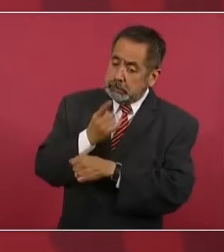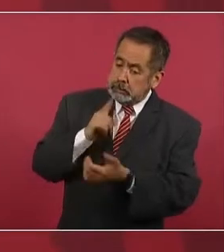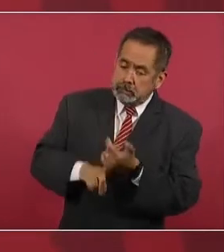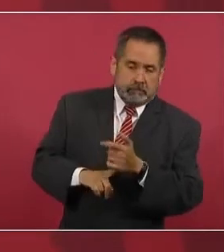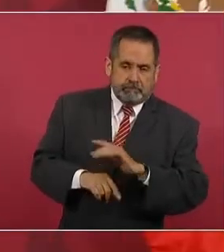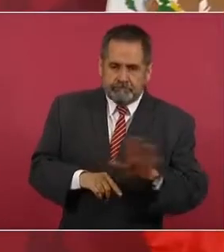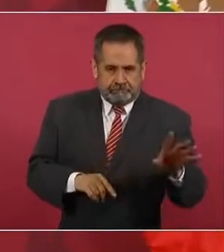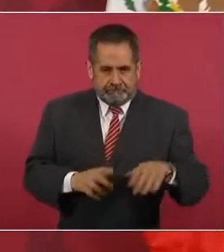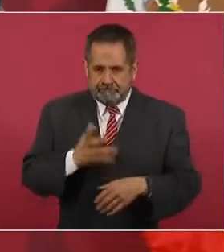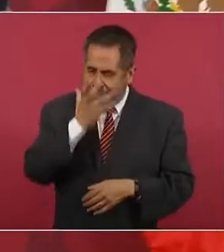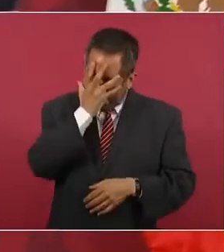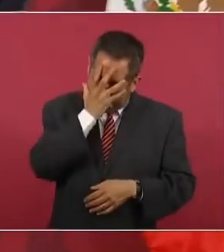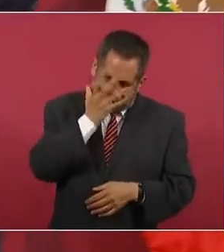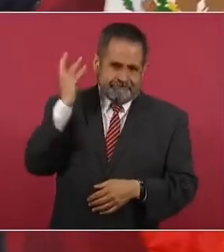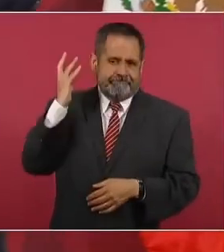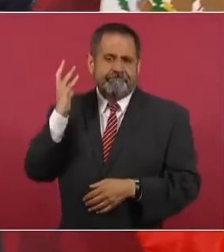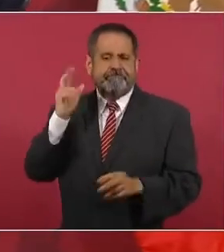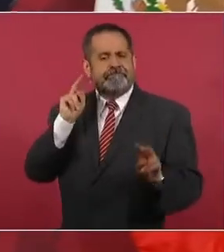fuera máscaras.